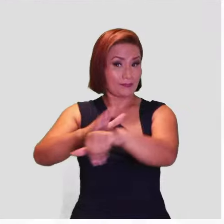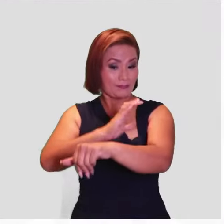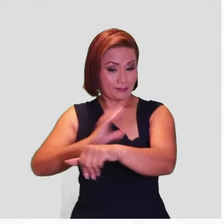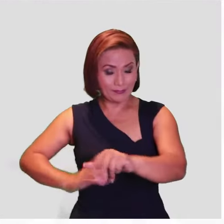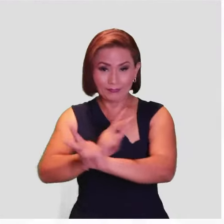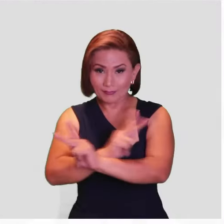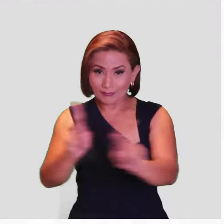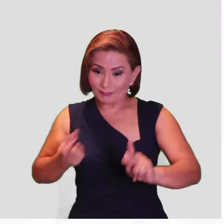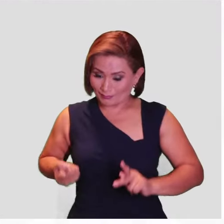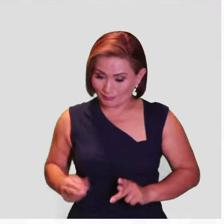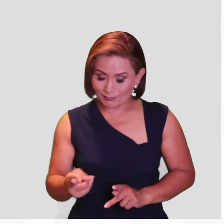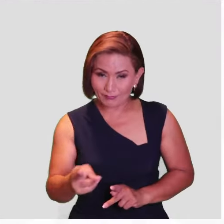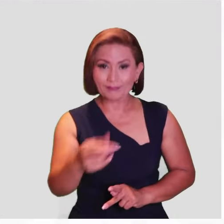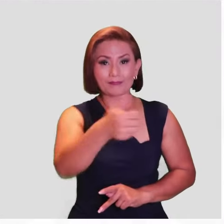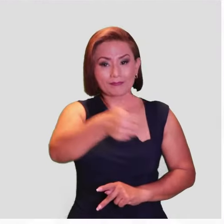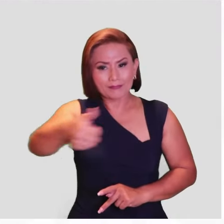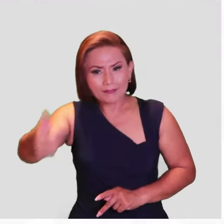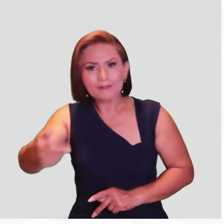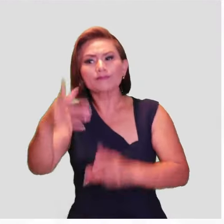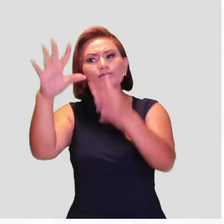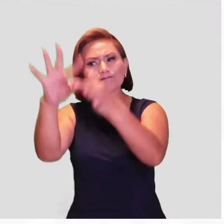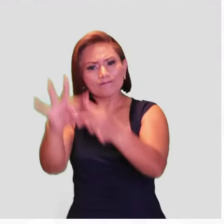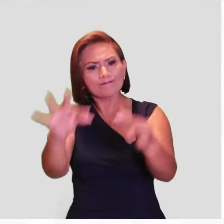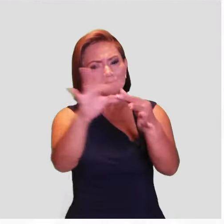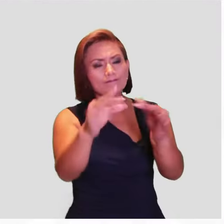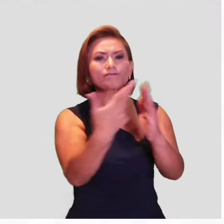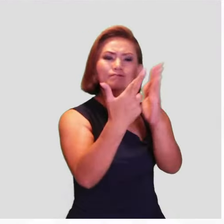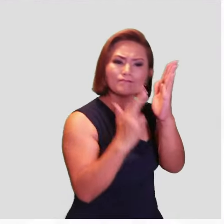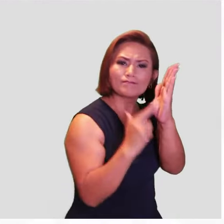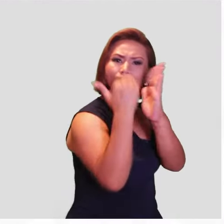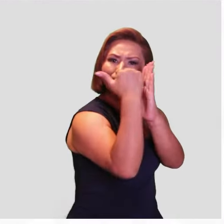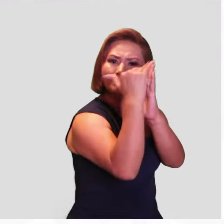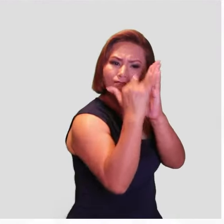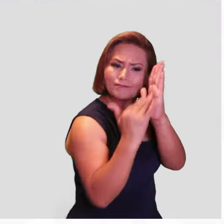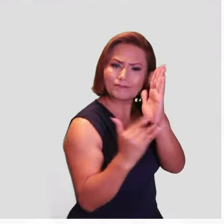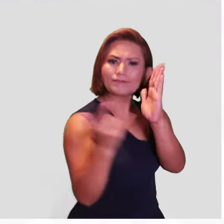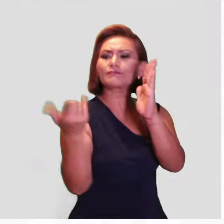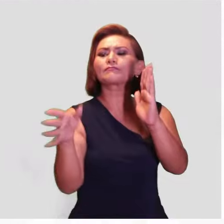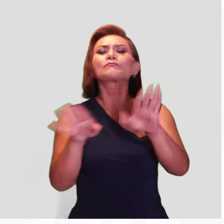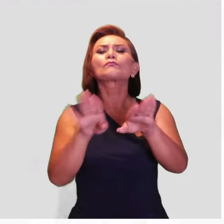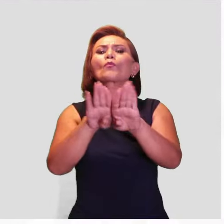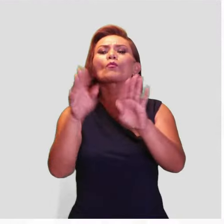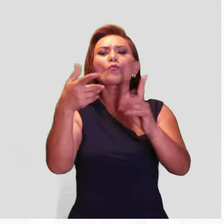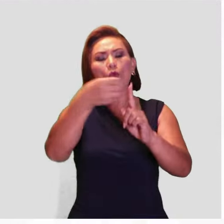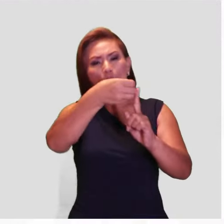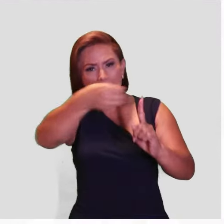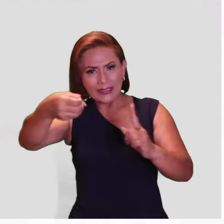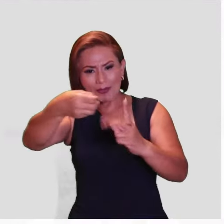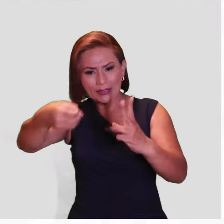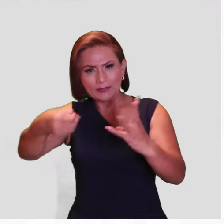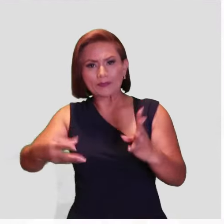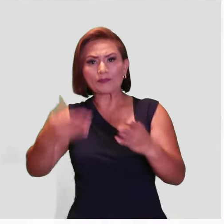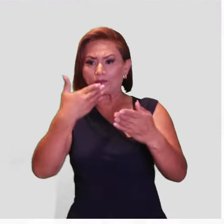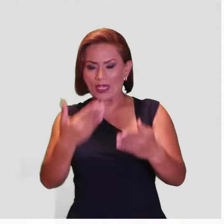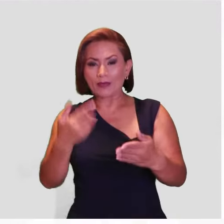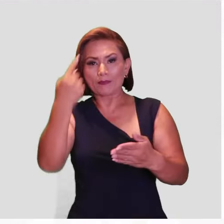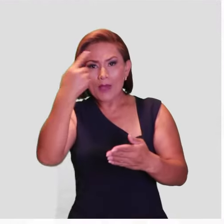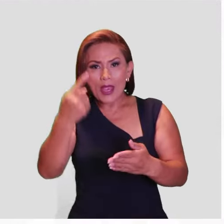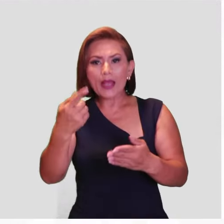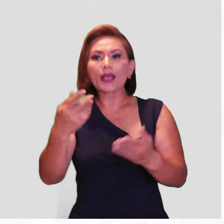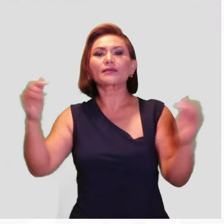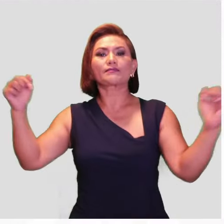a conocer todo lo relativo a este ejercicio, las reglas aprobadas, las directrices y todo lo necesario para poder llegar